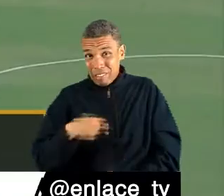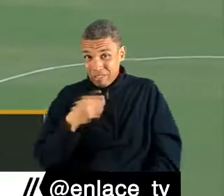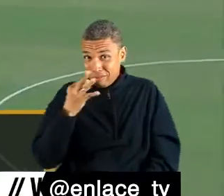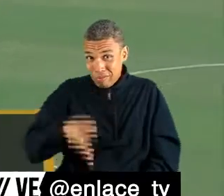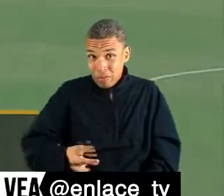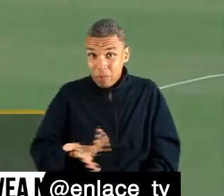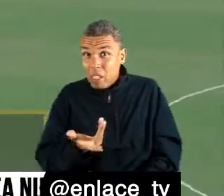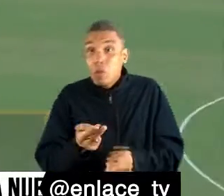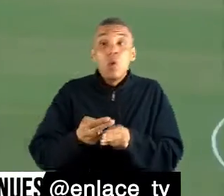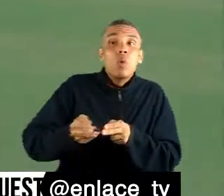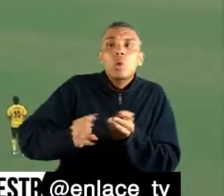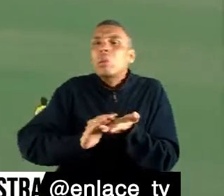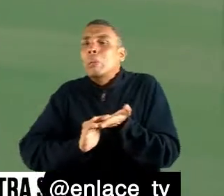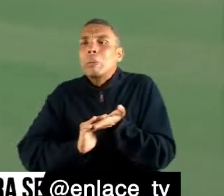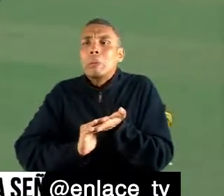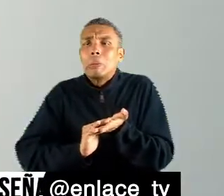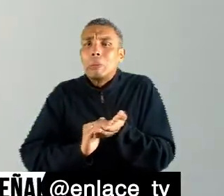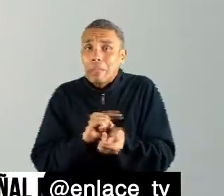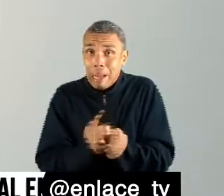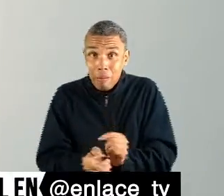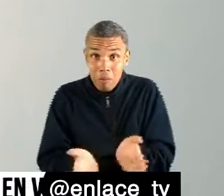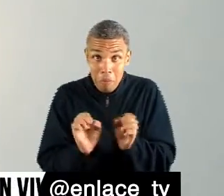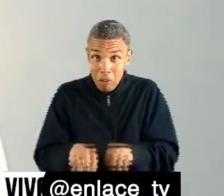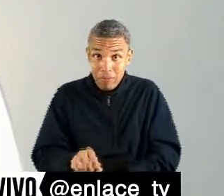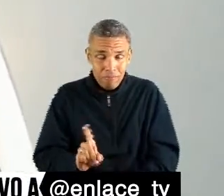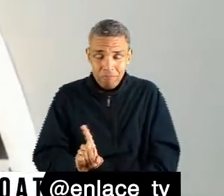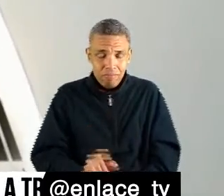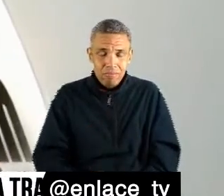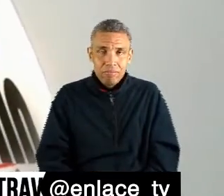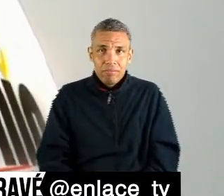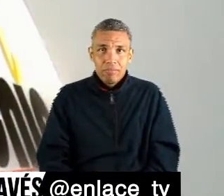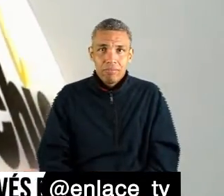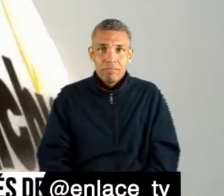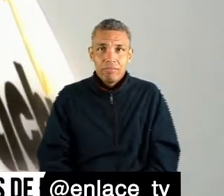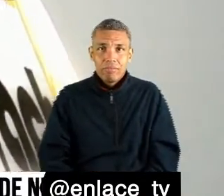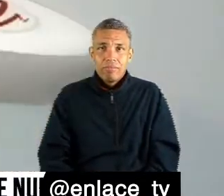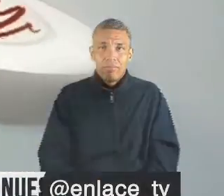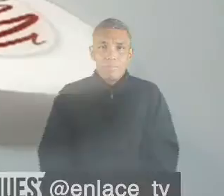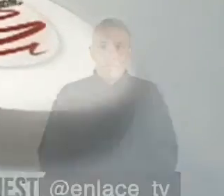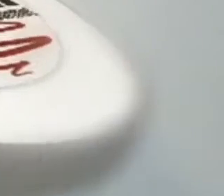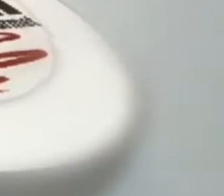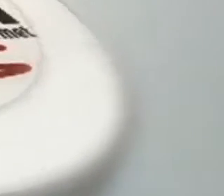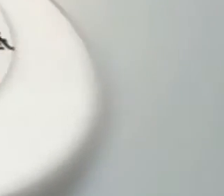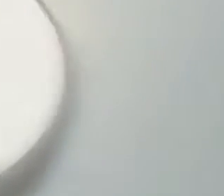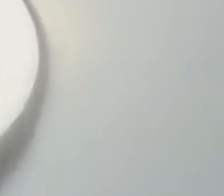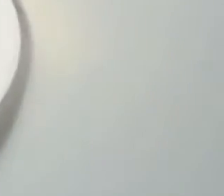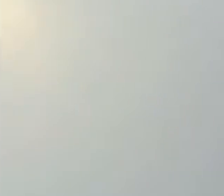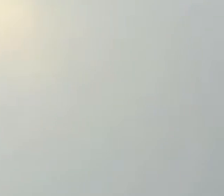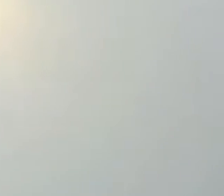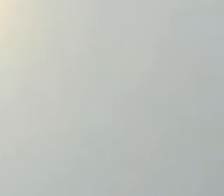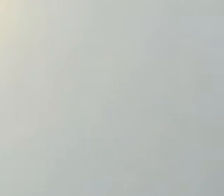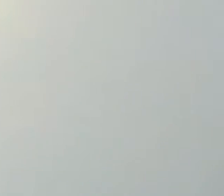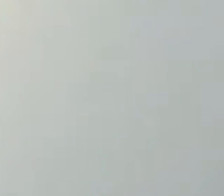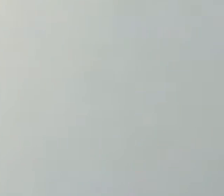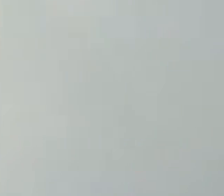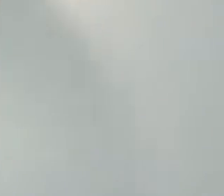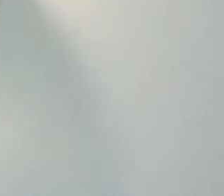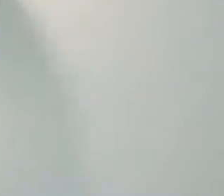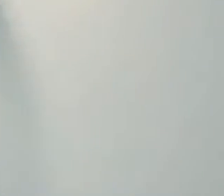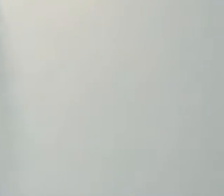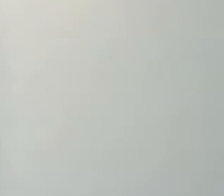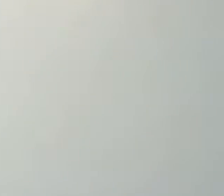la posibilidad de superar la misma. Hasta aquí los deportes, con el patrocinio de Restaurante El Machín Gourmet, ahora